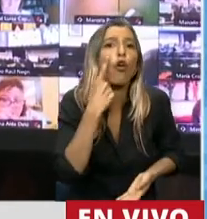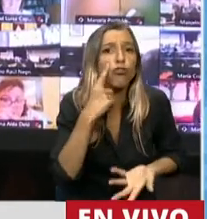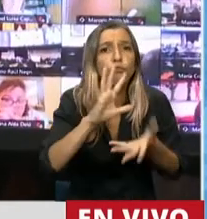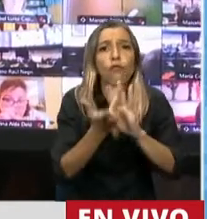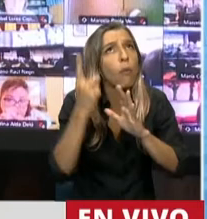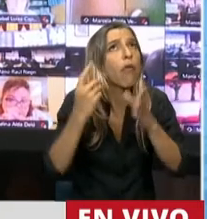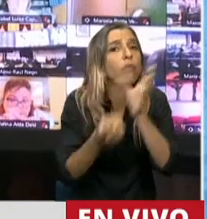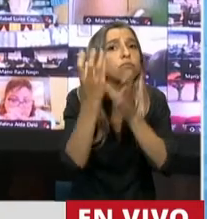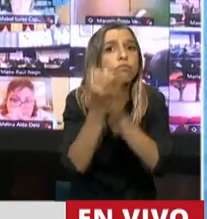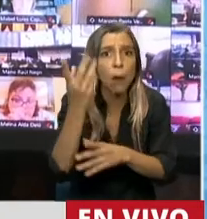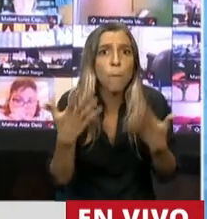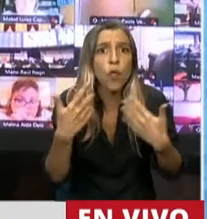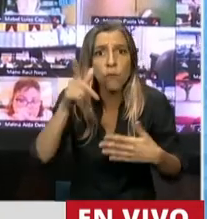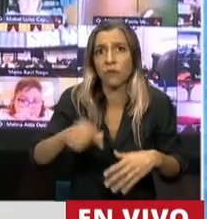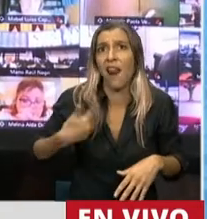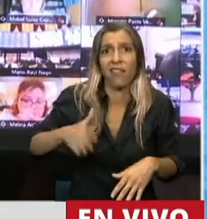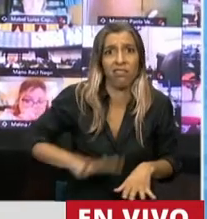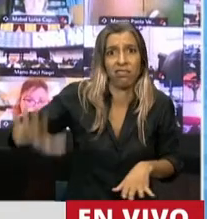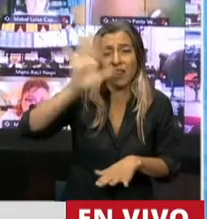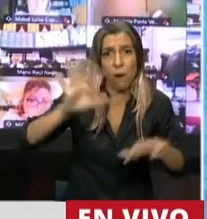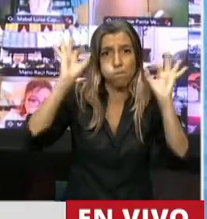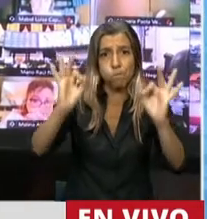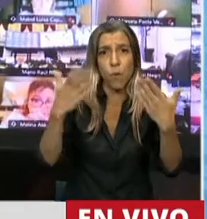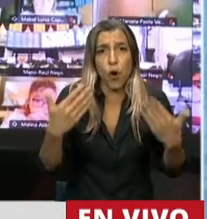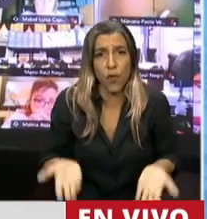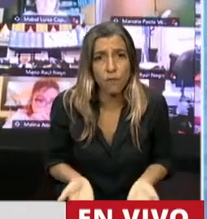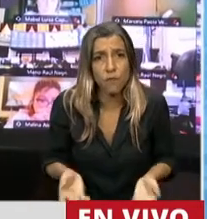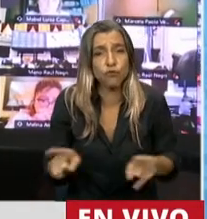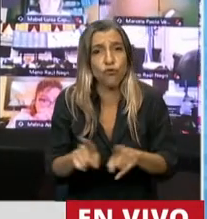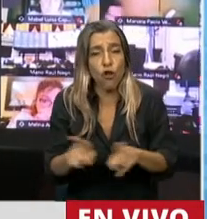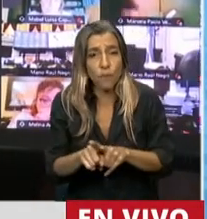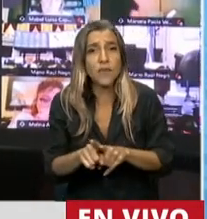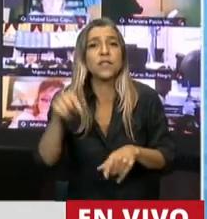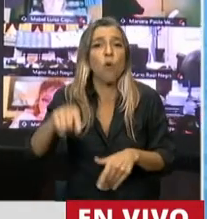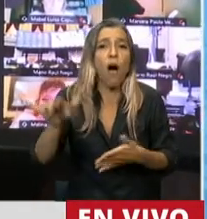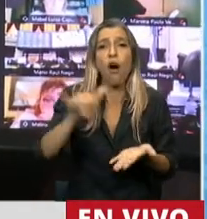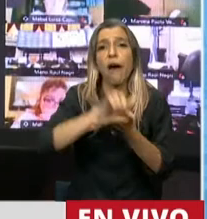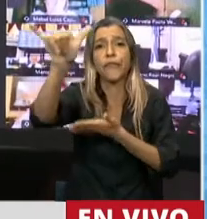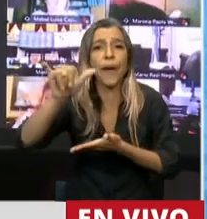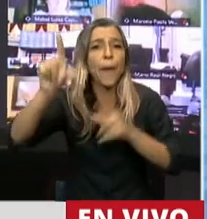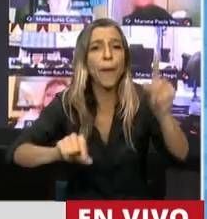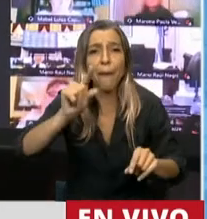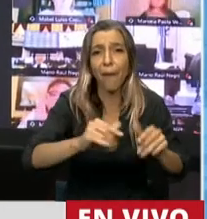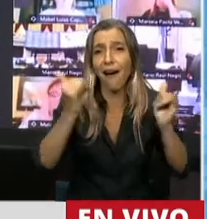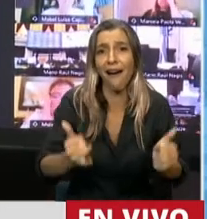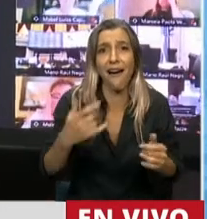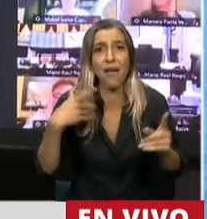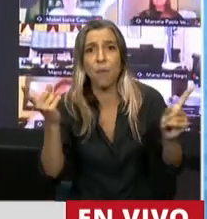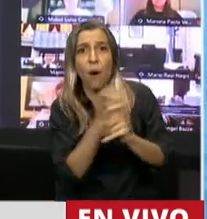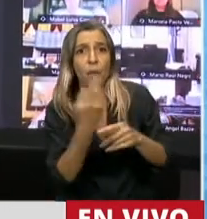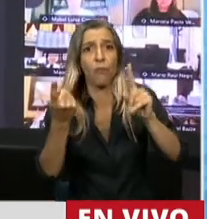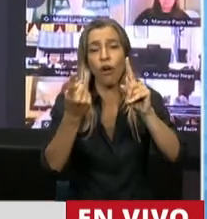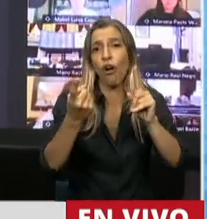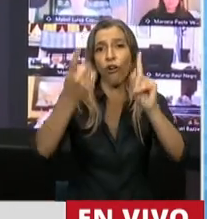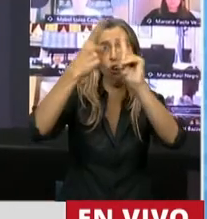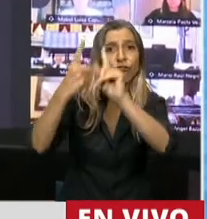con las low cost impedidas estamos sacrificando el interior? Porque la ciudad de Buenos Aires, en cualquier caso, va a estar conectada por las grandes líneas. Las